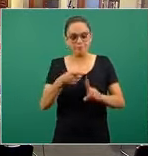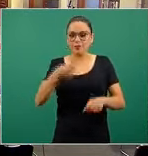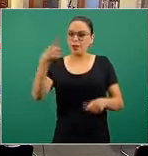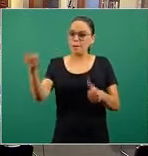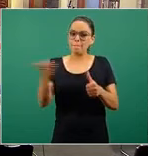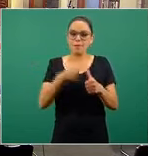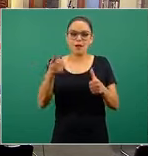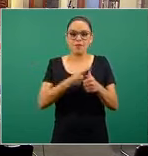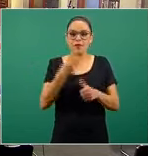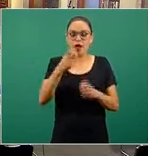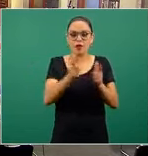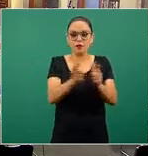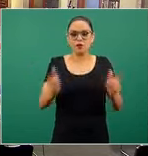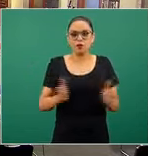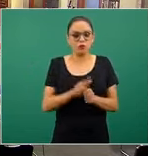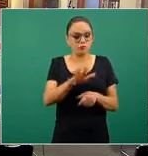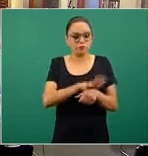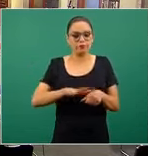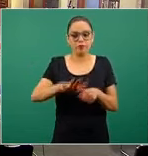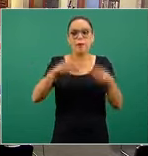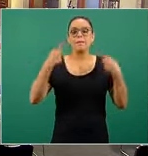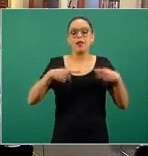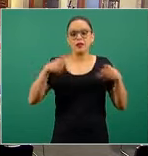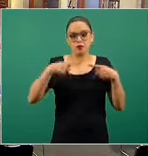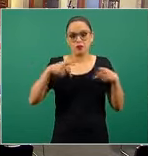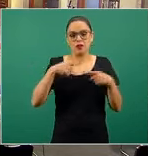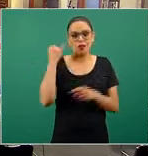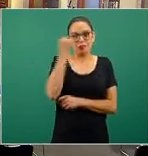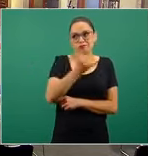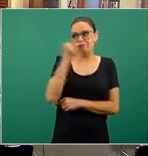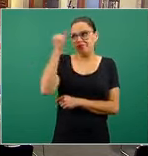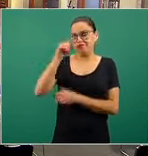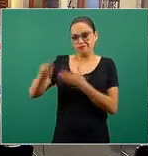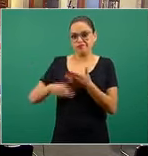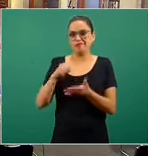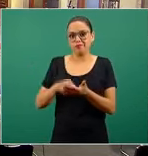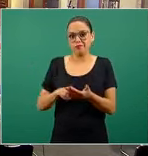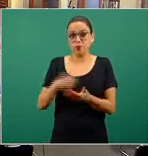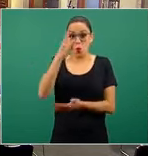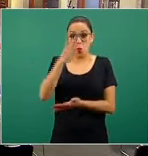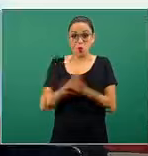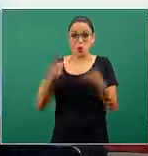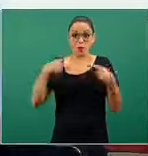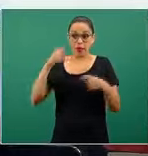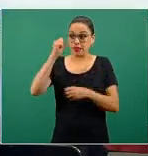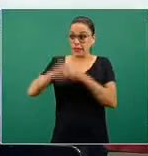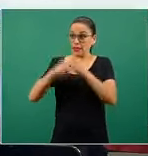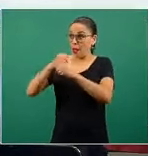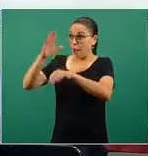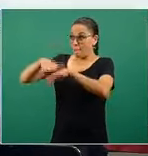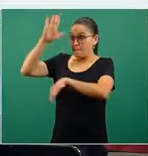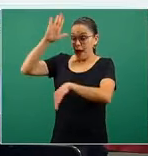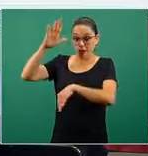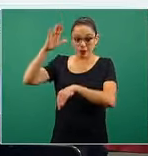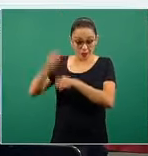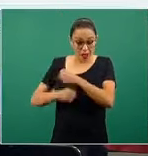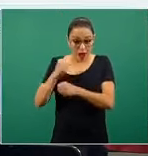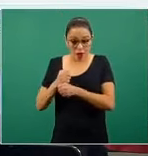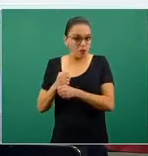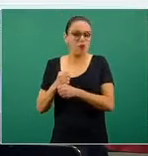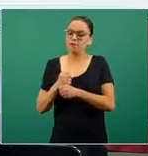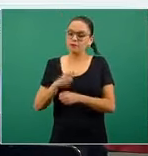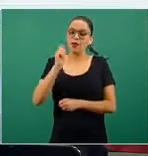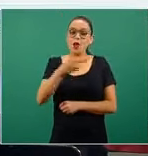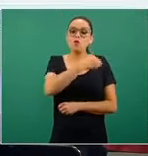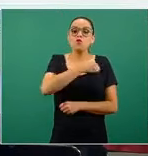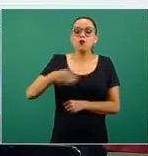grupo poblacional. No solamente a los que tienen 60 años o más, sino también en función del municipio en el que